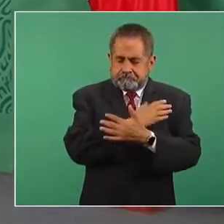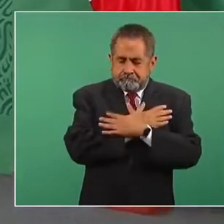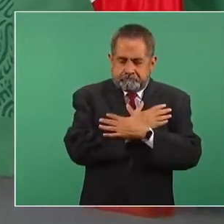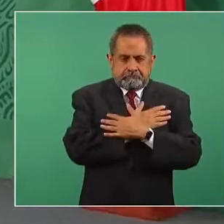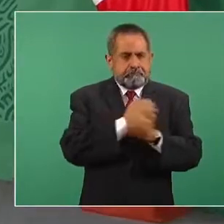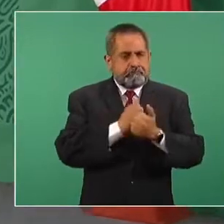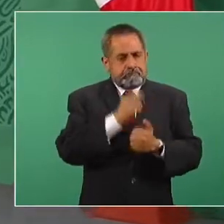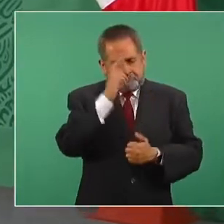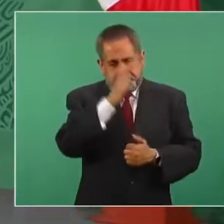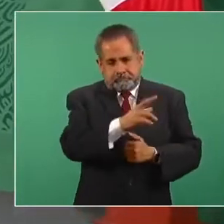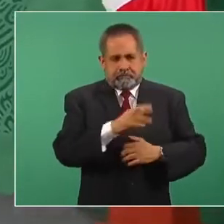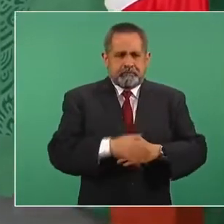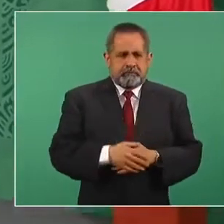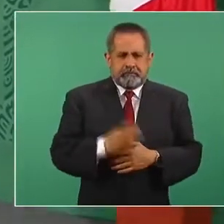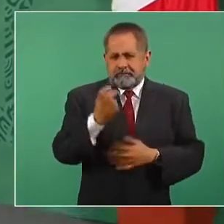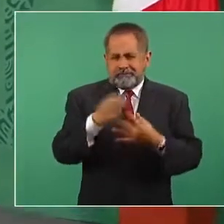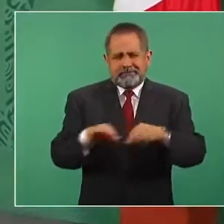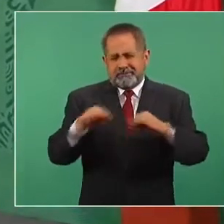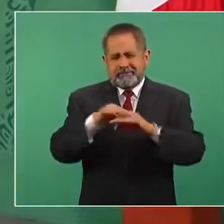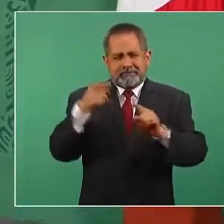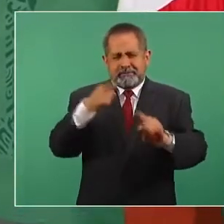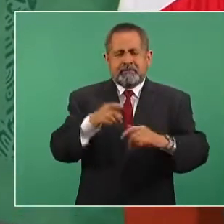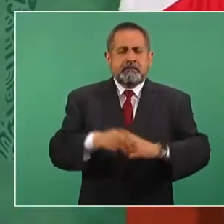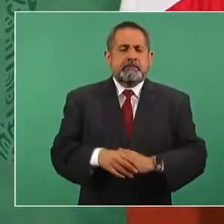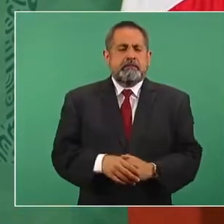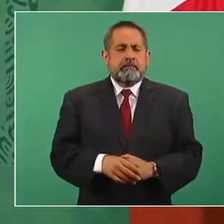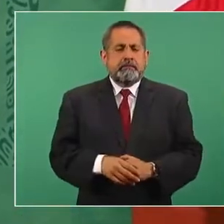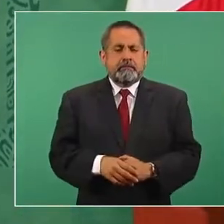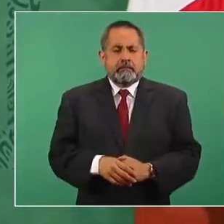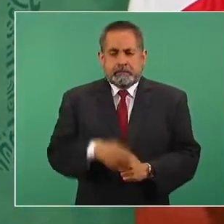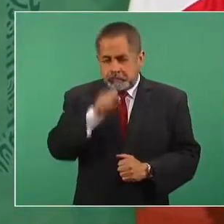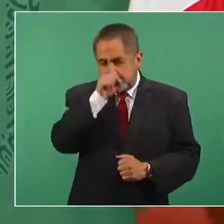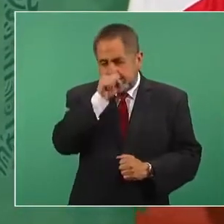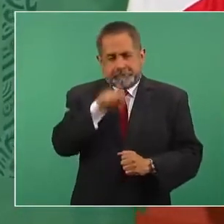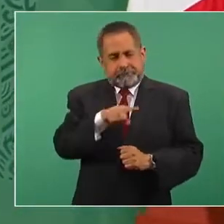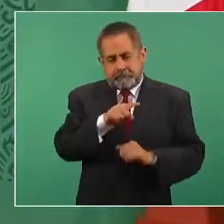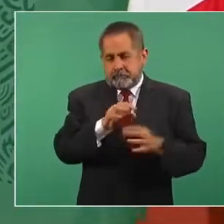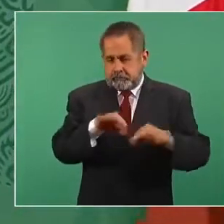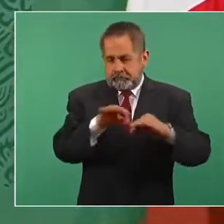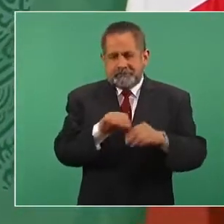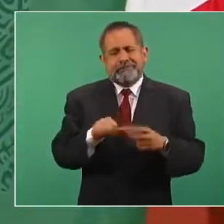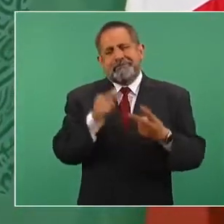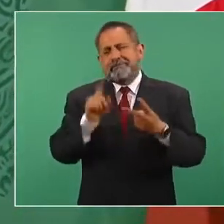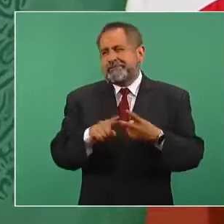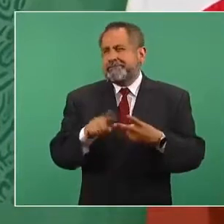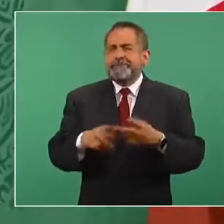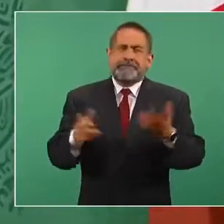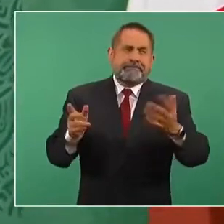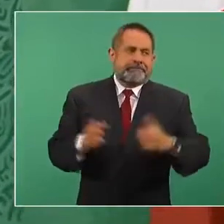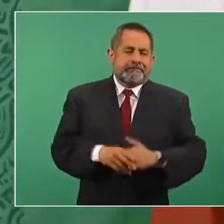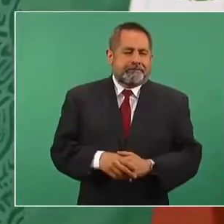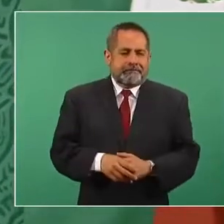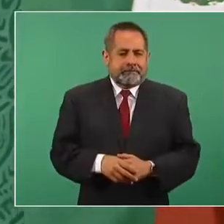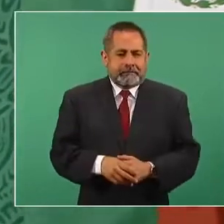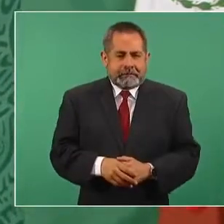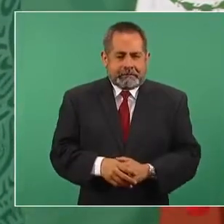respeto. Eso es lo más importante, ¿no? Lo demás es